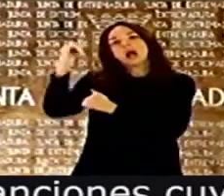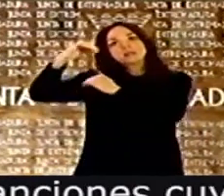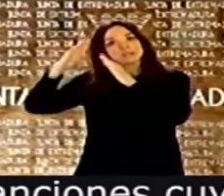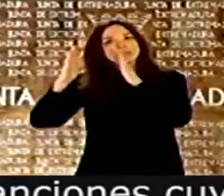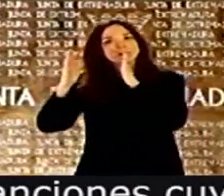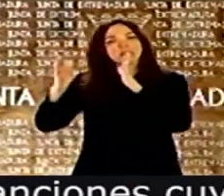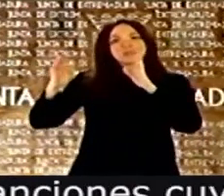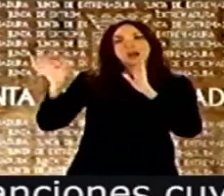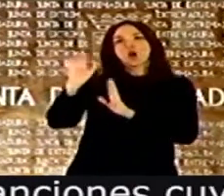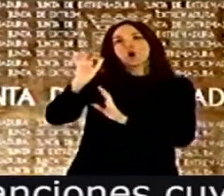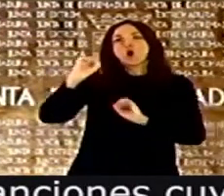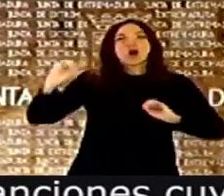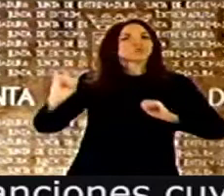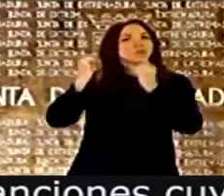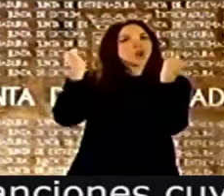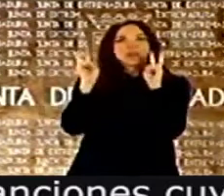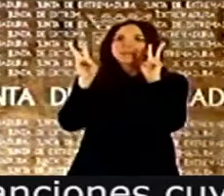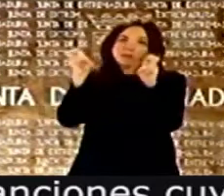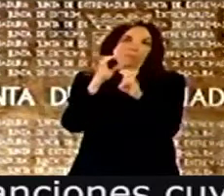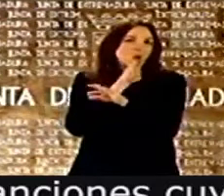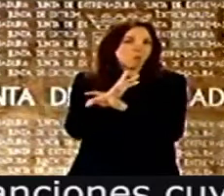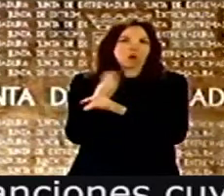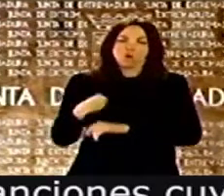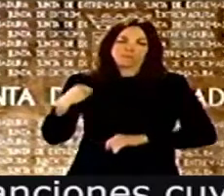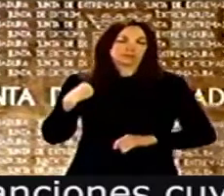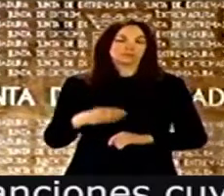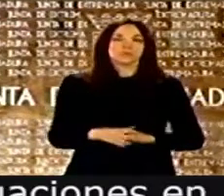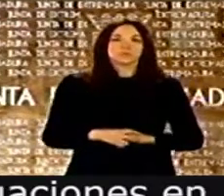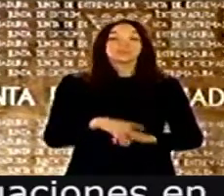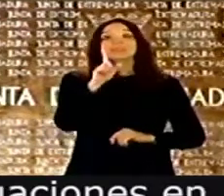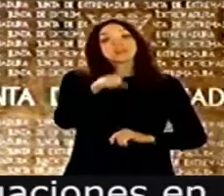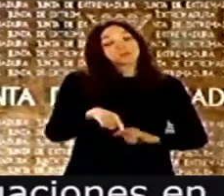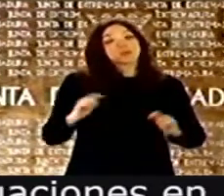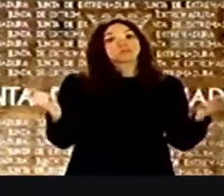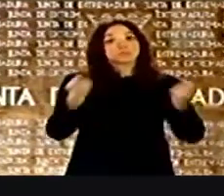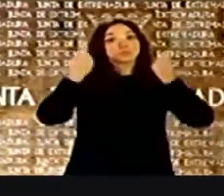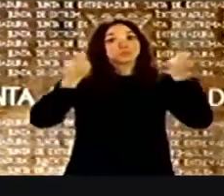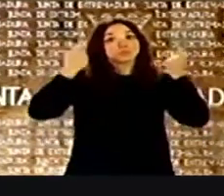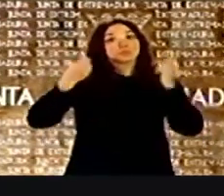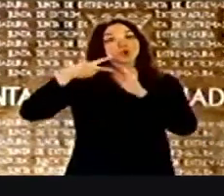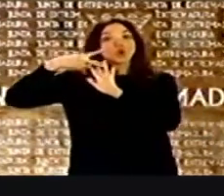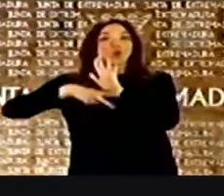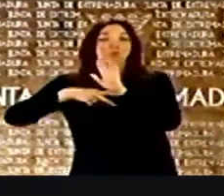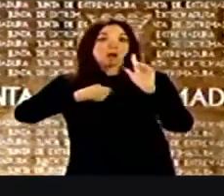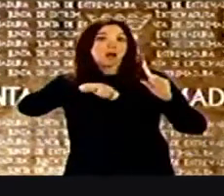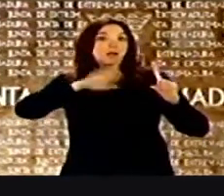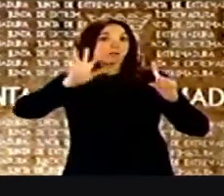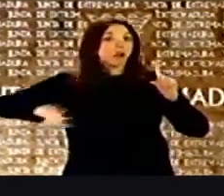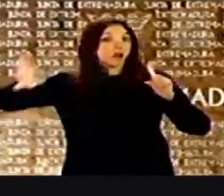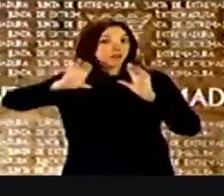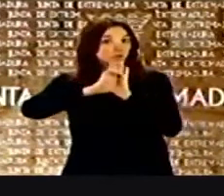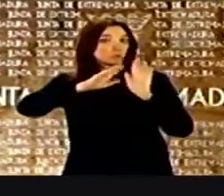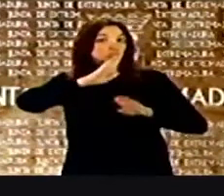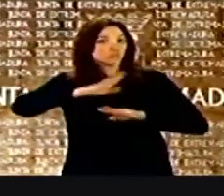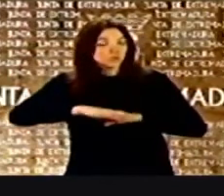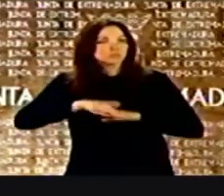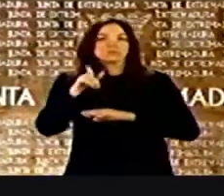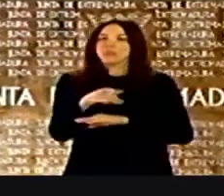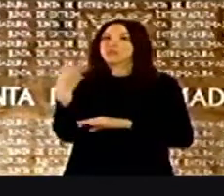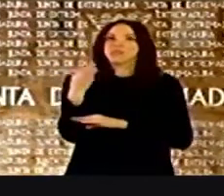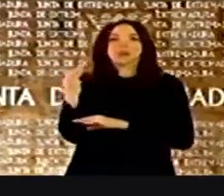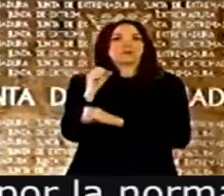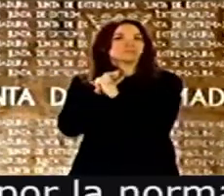en esta materia. En cuanto a la publicidad, deberá estar regulada por la norma estatal en base a la Constitución, debe respetar la